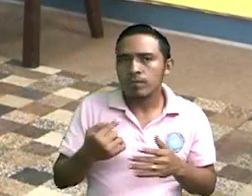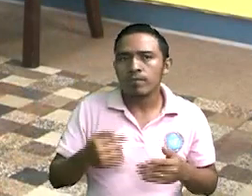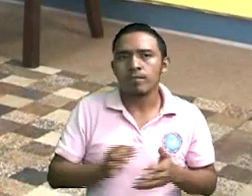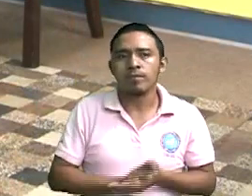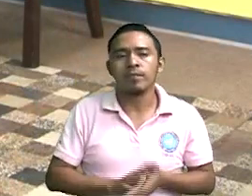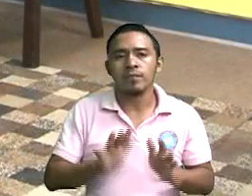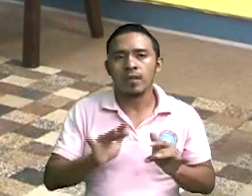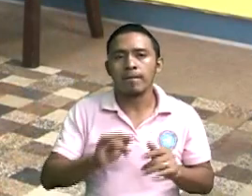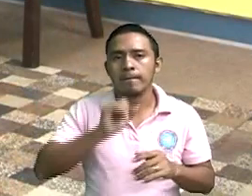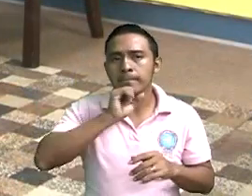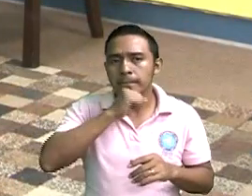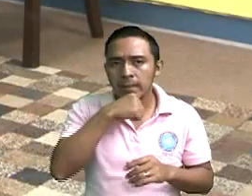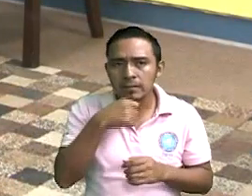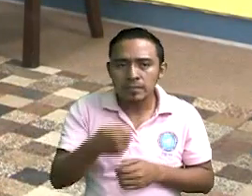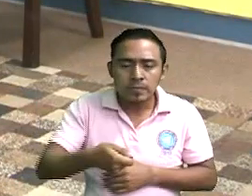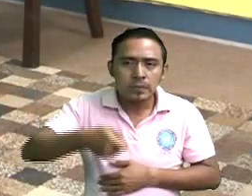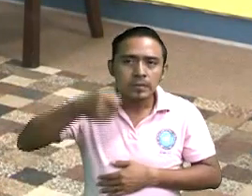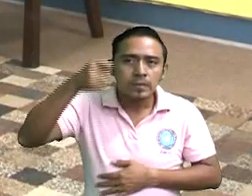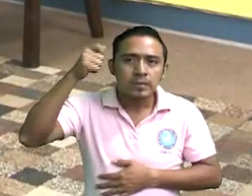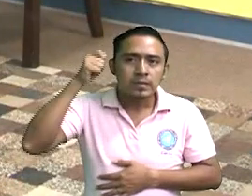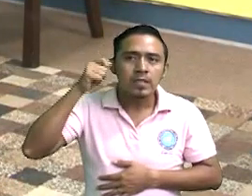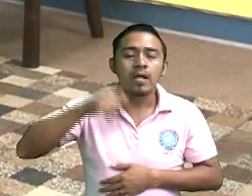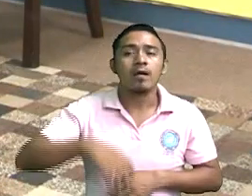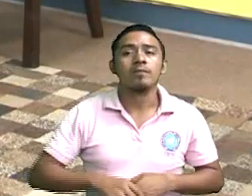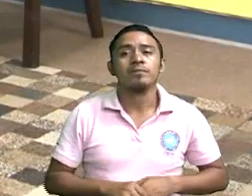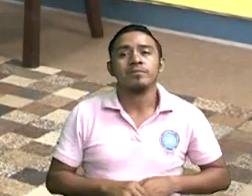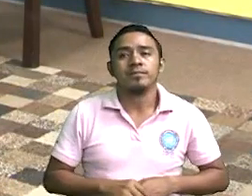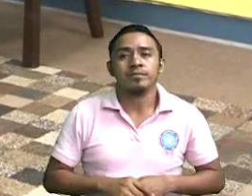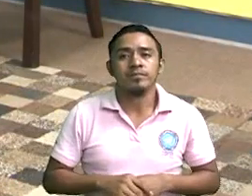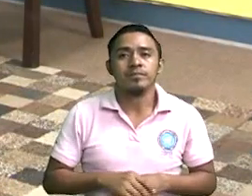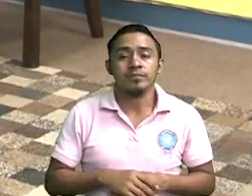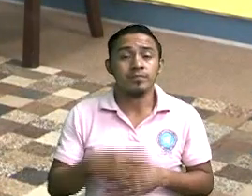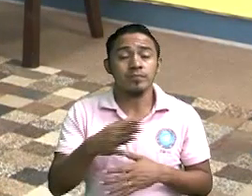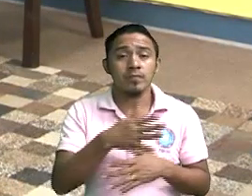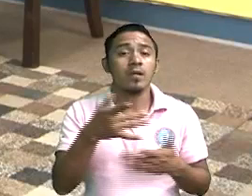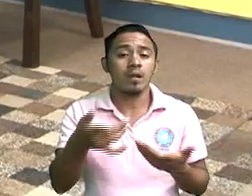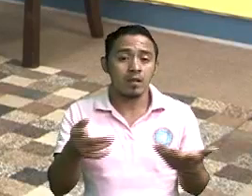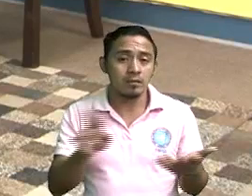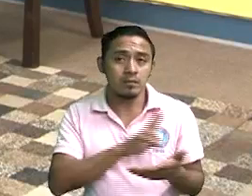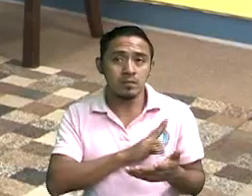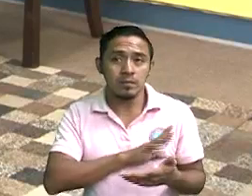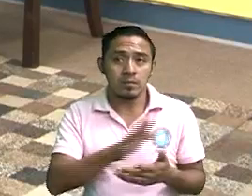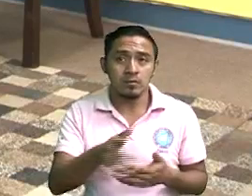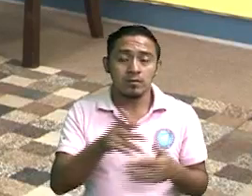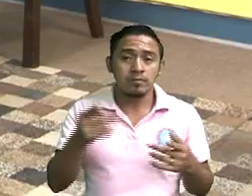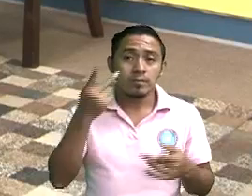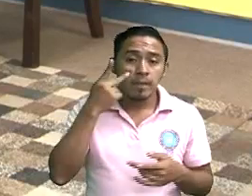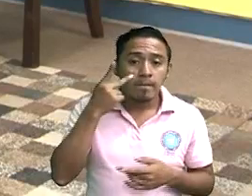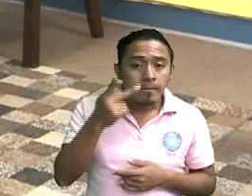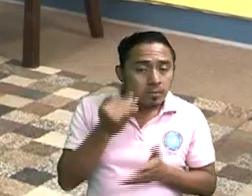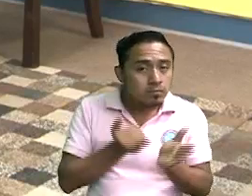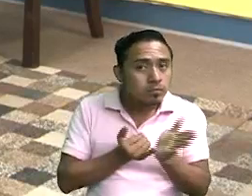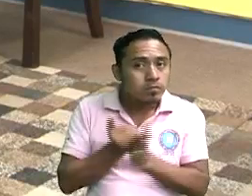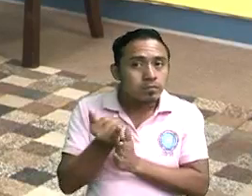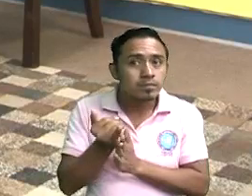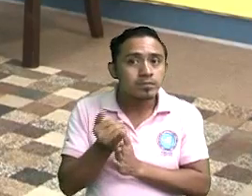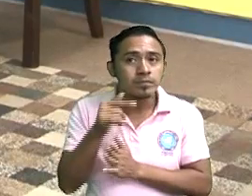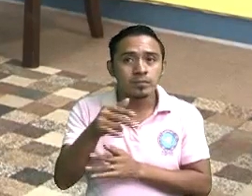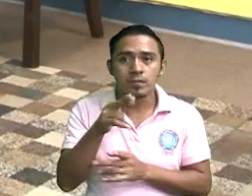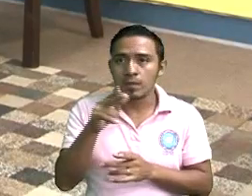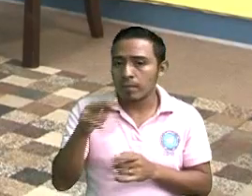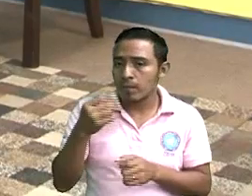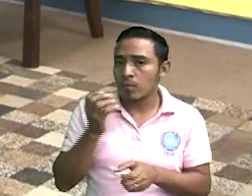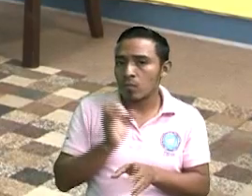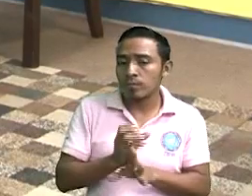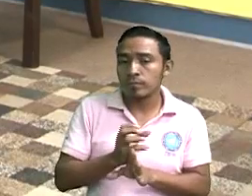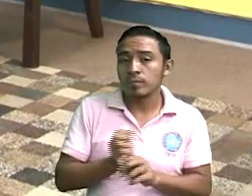de la tercera edad, que ya les cuesta hacer esas cosas. Claro que existen otras causas, pero habría que investigar si es el músculo